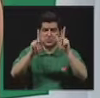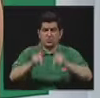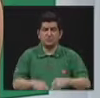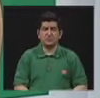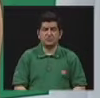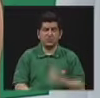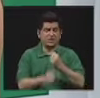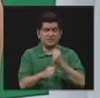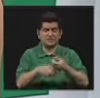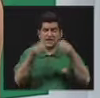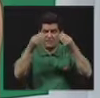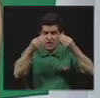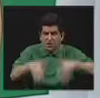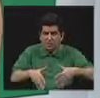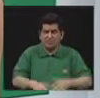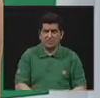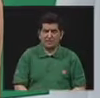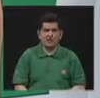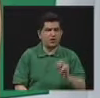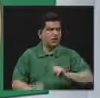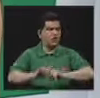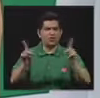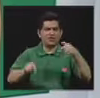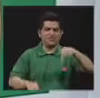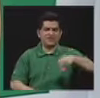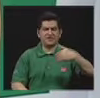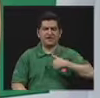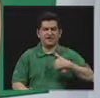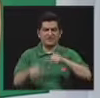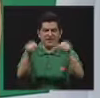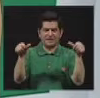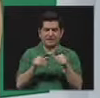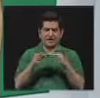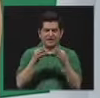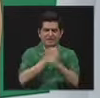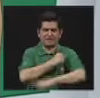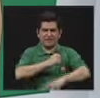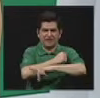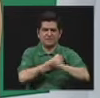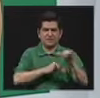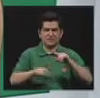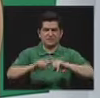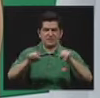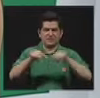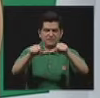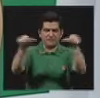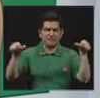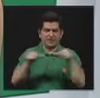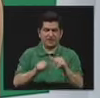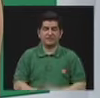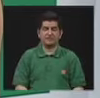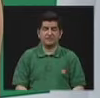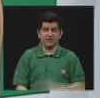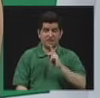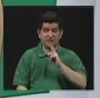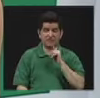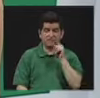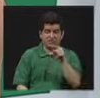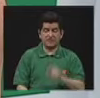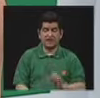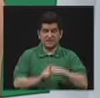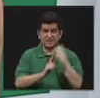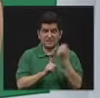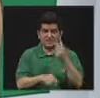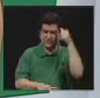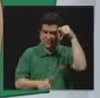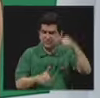mientras la gente pierde sus trabajos y demás, no es muy ajeno a lo que está viviendo el sector turismo en nuestro país y también otros sectores. Esperamos que realmente se